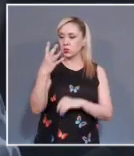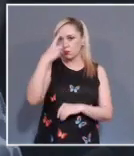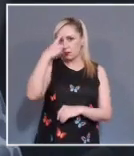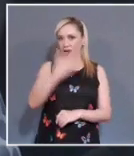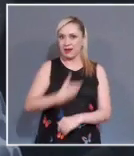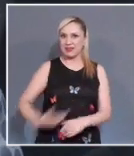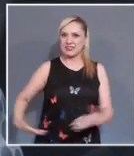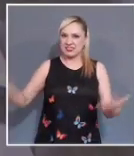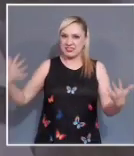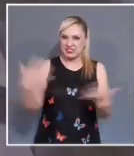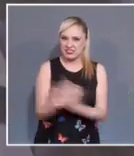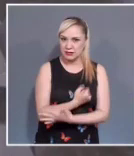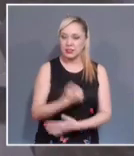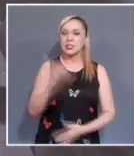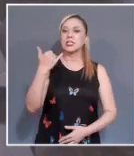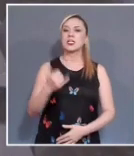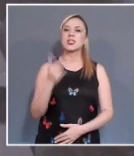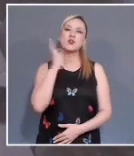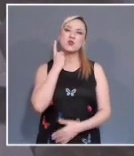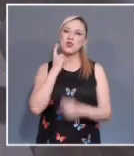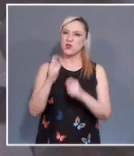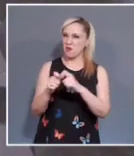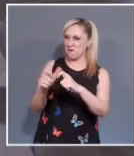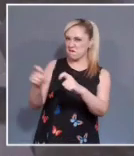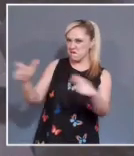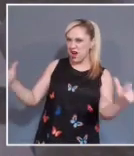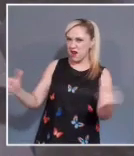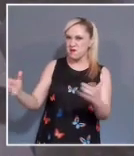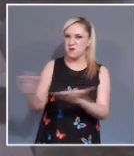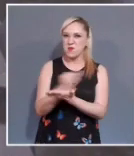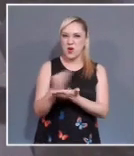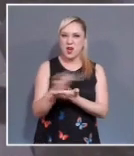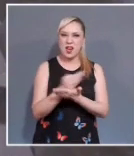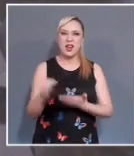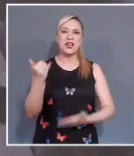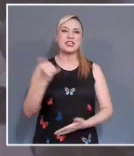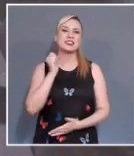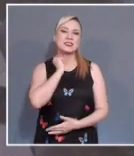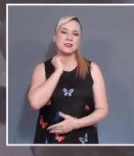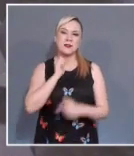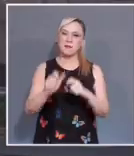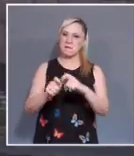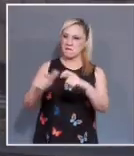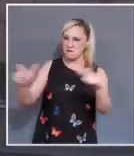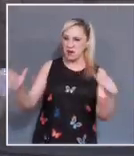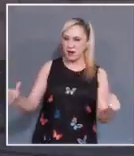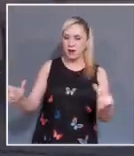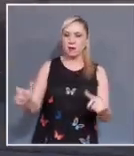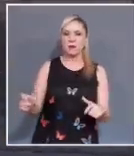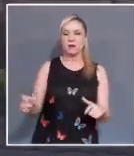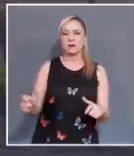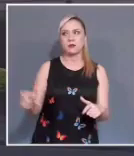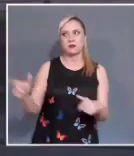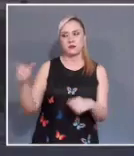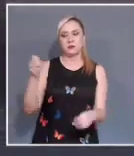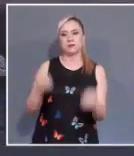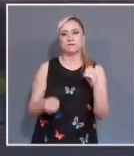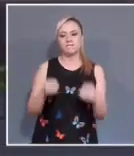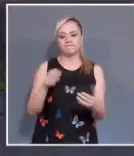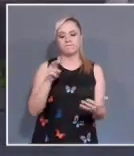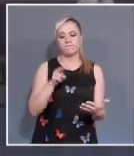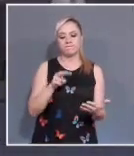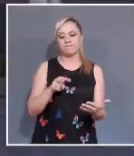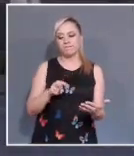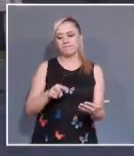el Congreso. Explicó que de las declaraciones realizadas en el marco de la resolución de la Corte, que invalidó la primera